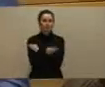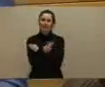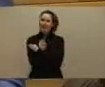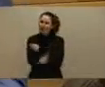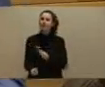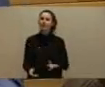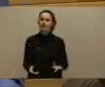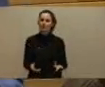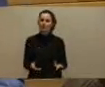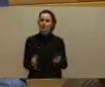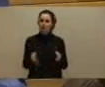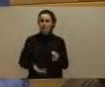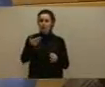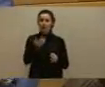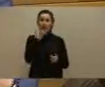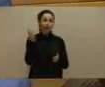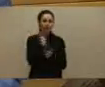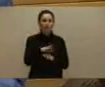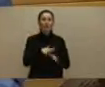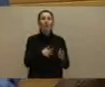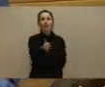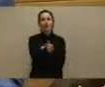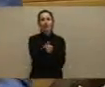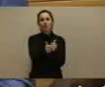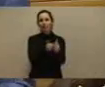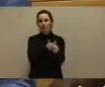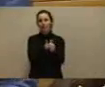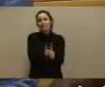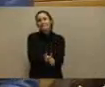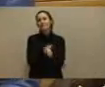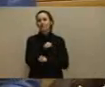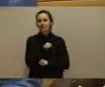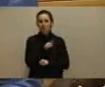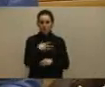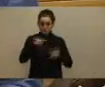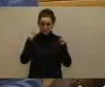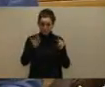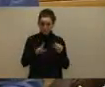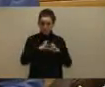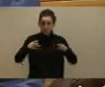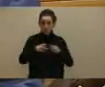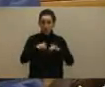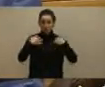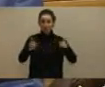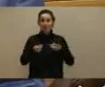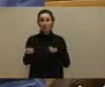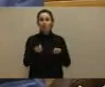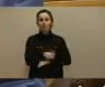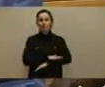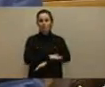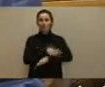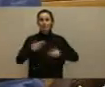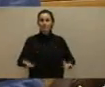requería la suficiente importancia para que fuera un ejemplo, para tomar delantera y no para quedarse. Y yo sí quisiera terminar, porque aquí es la Cámara la que controla al Gobierno, yo le quisiera hacer a